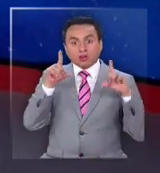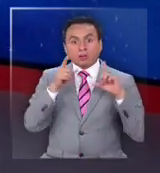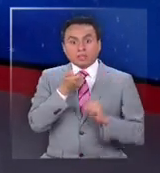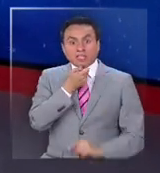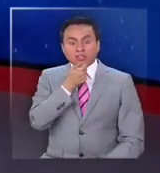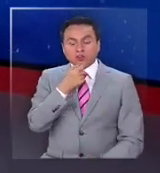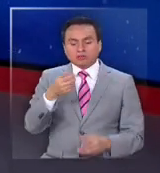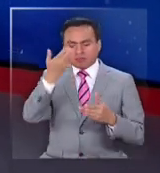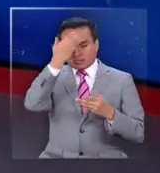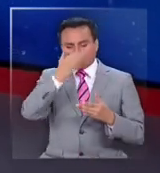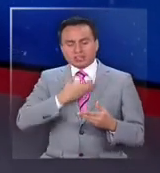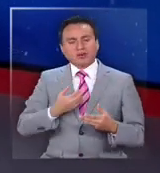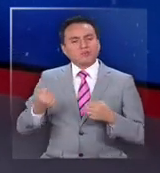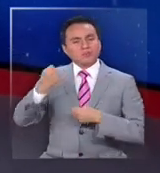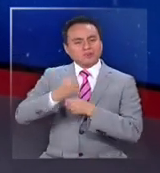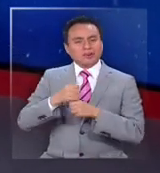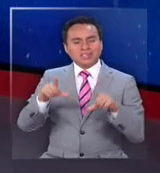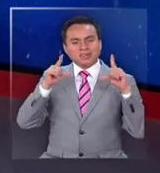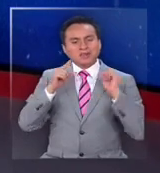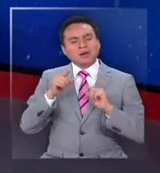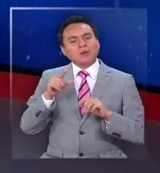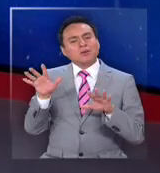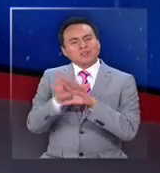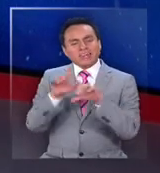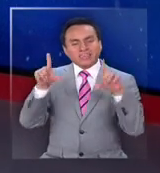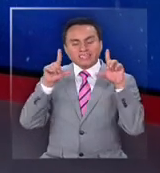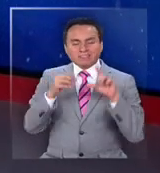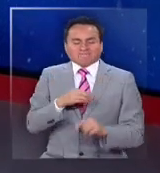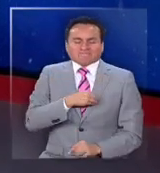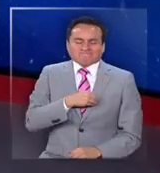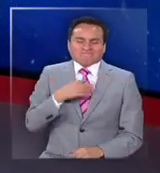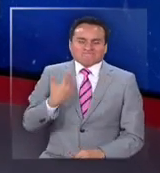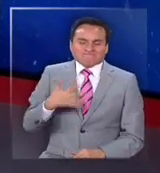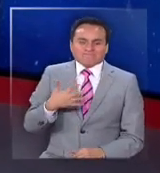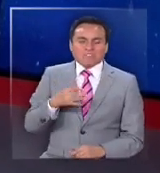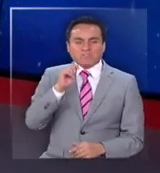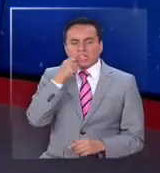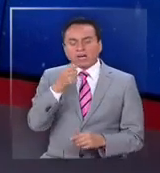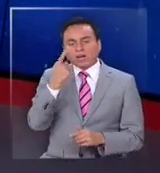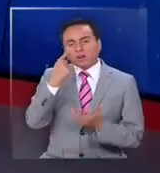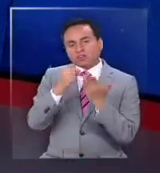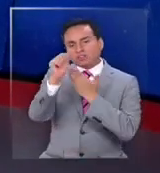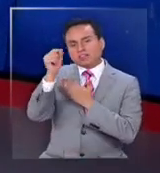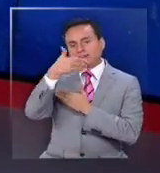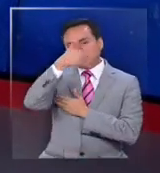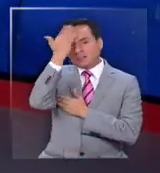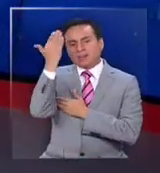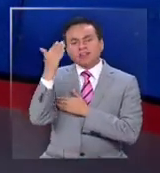este entrañable personaje, ha impactado a los fanáticos de esta reconocida saga de películas.